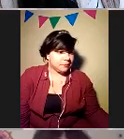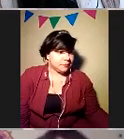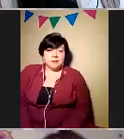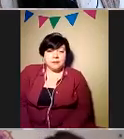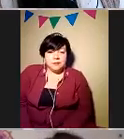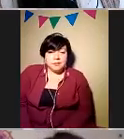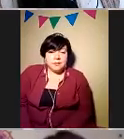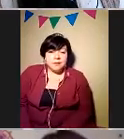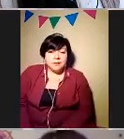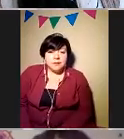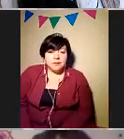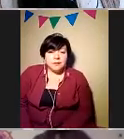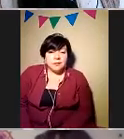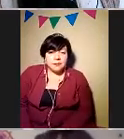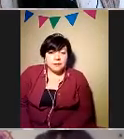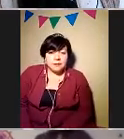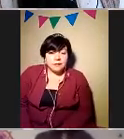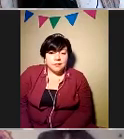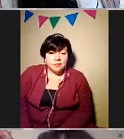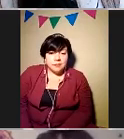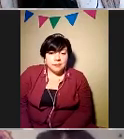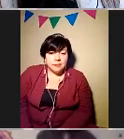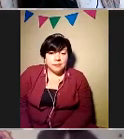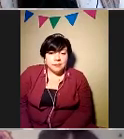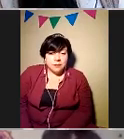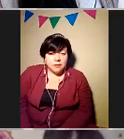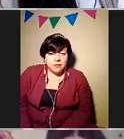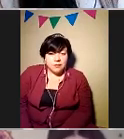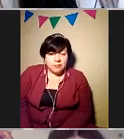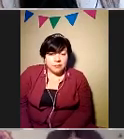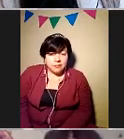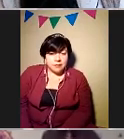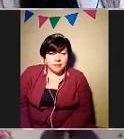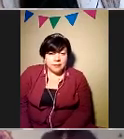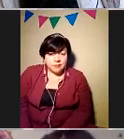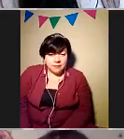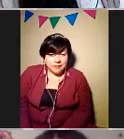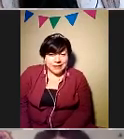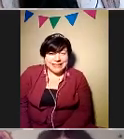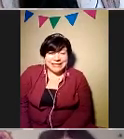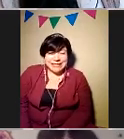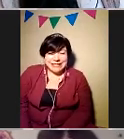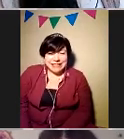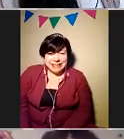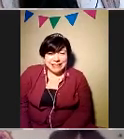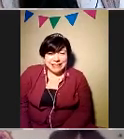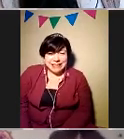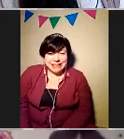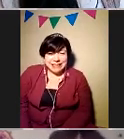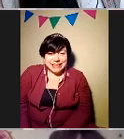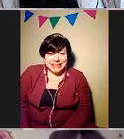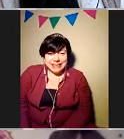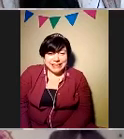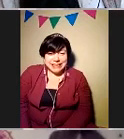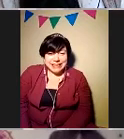no sé, lo ven, yo, bueno, yo soy una persona que tiene el mal de Dios, y yo me meto a la basura a buscar ropa, literal. O sea, si algo está bueno, solo tiene